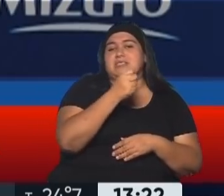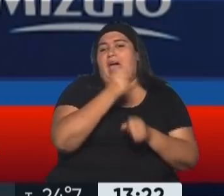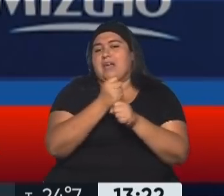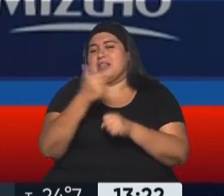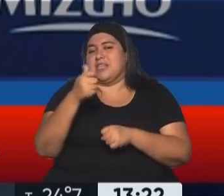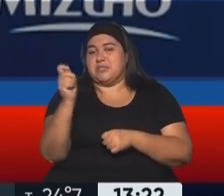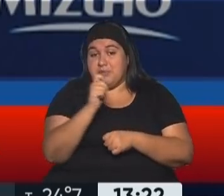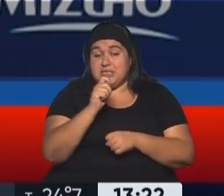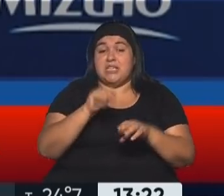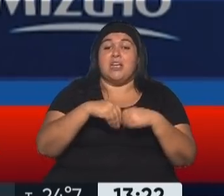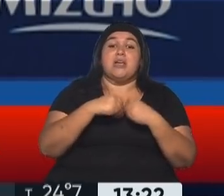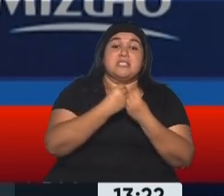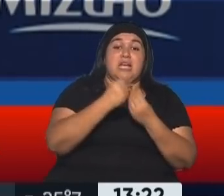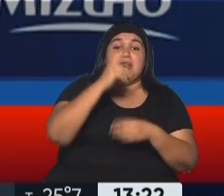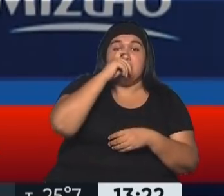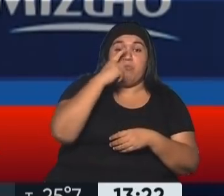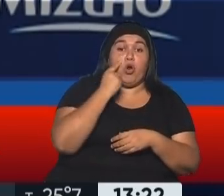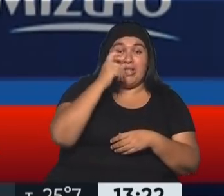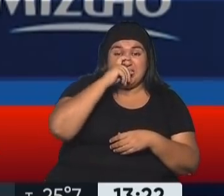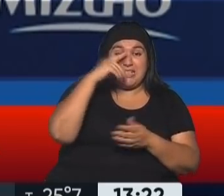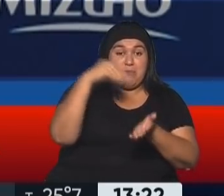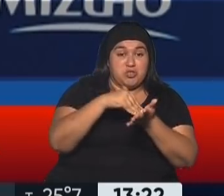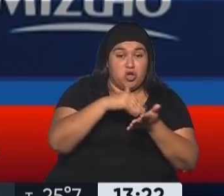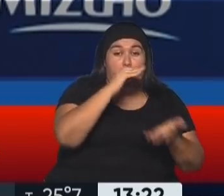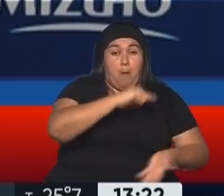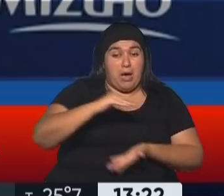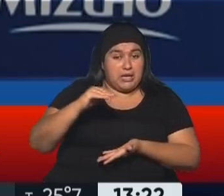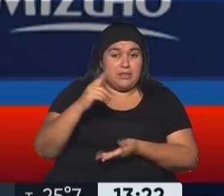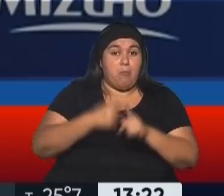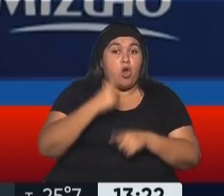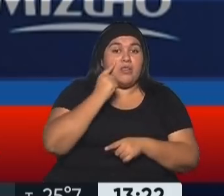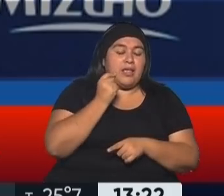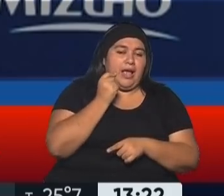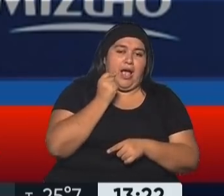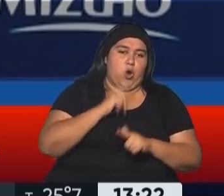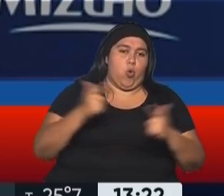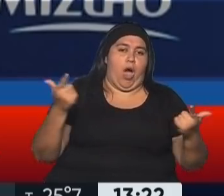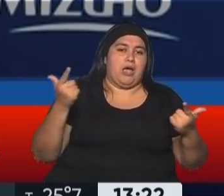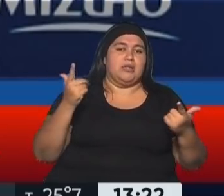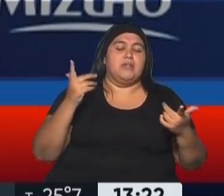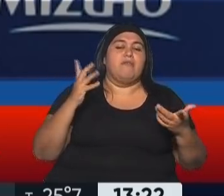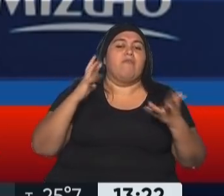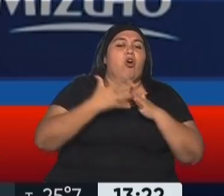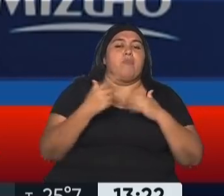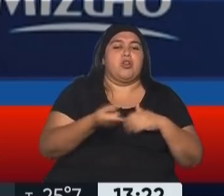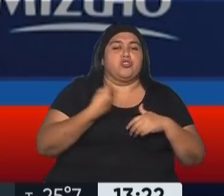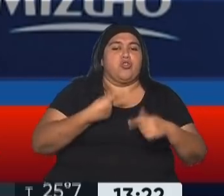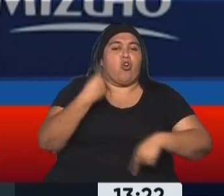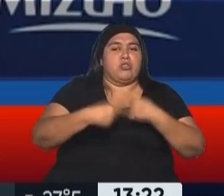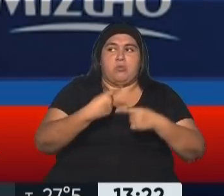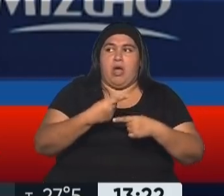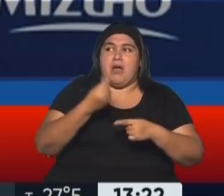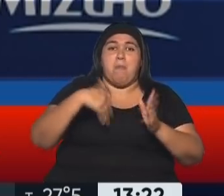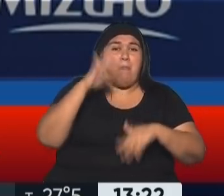3 to 6 months. But 7 million barrels, there's no way that we could continue without